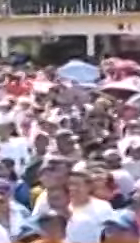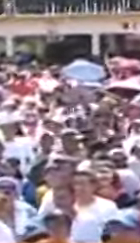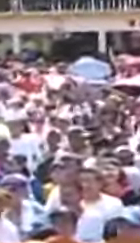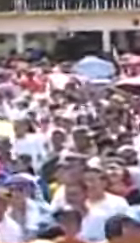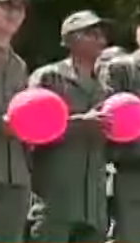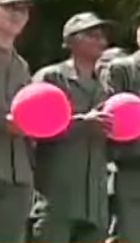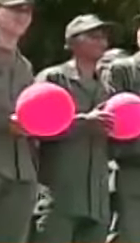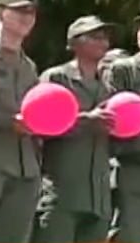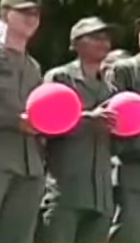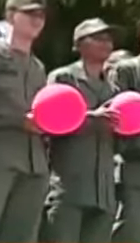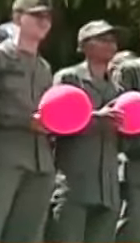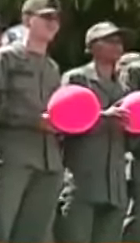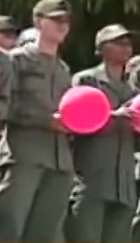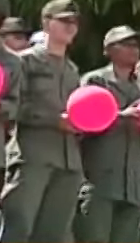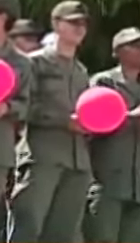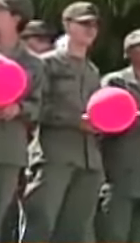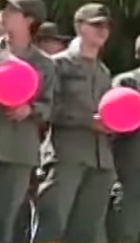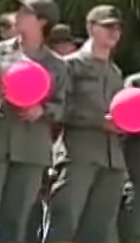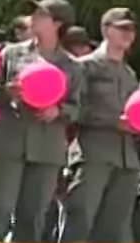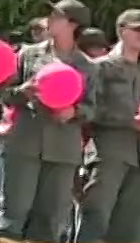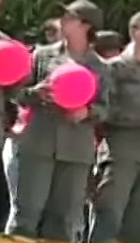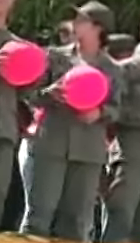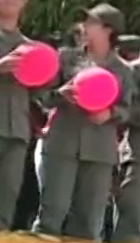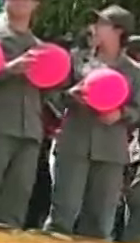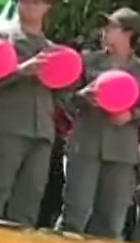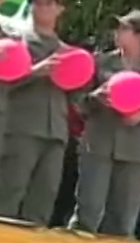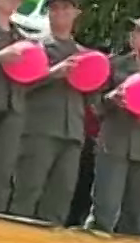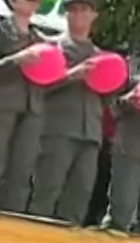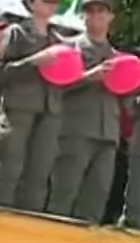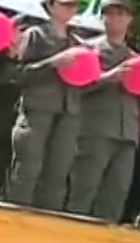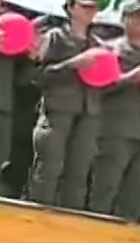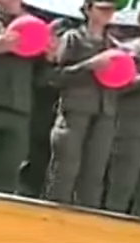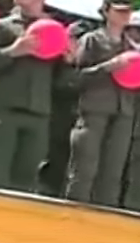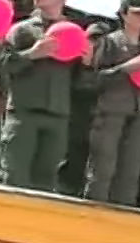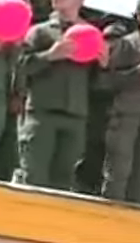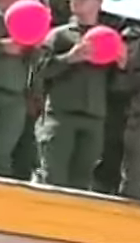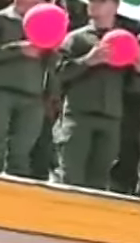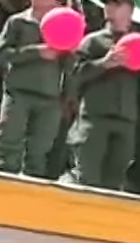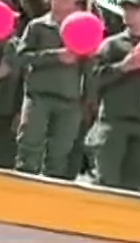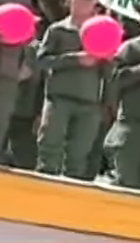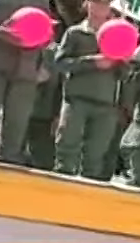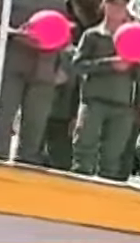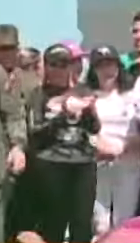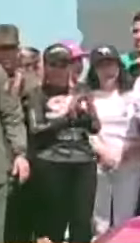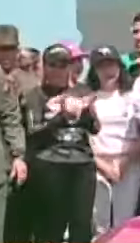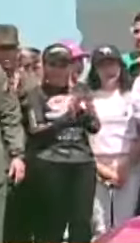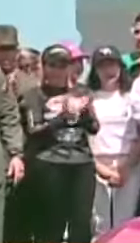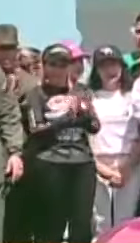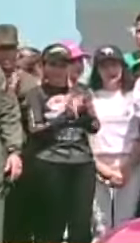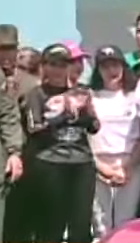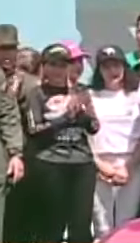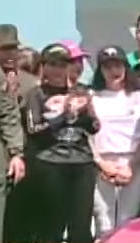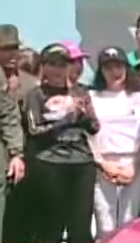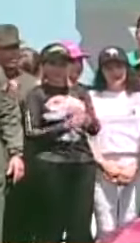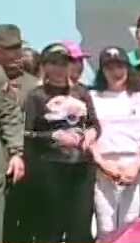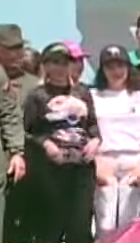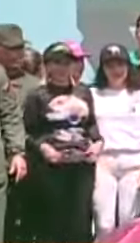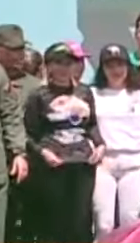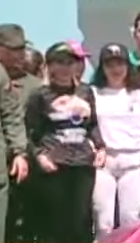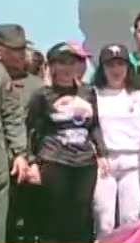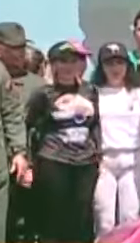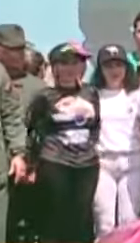los siglos la guayana seiva es de Venezuela queridas hermanas